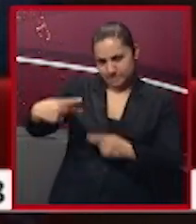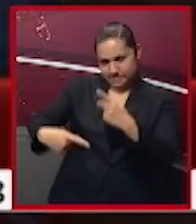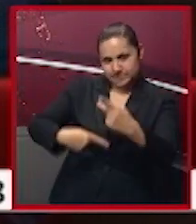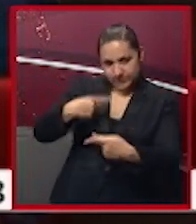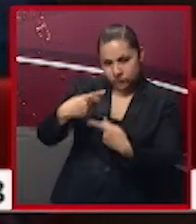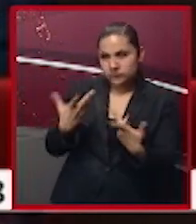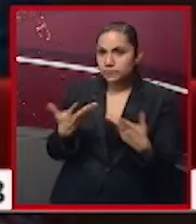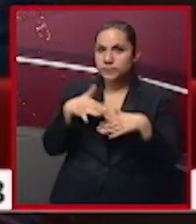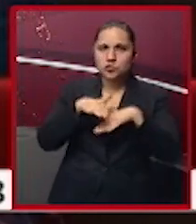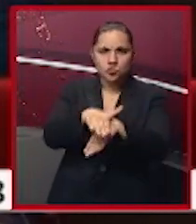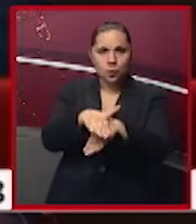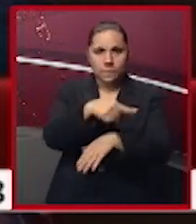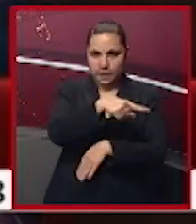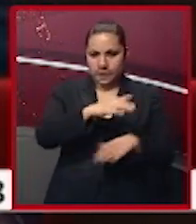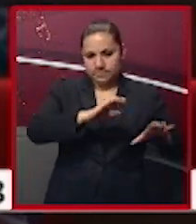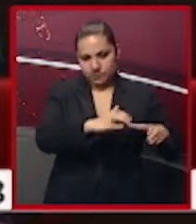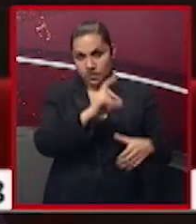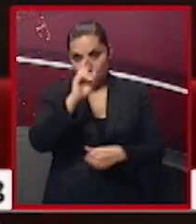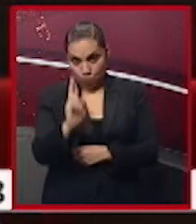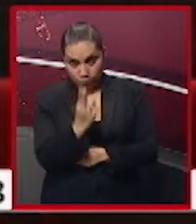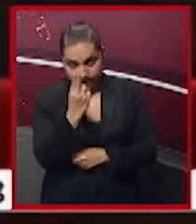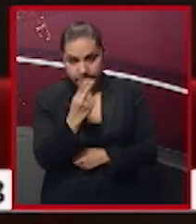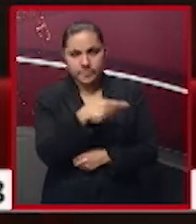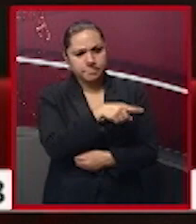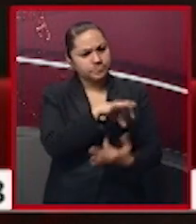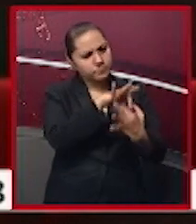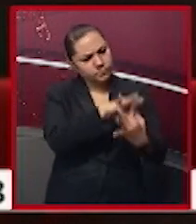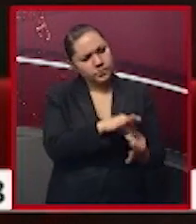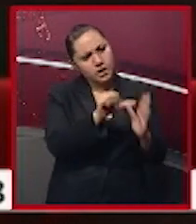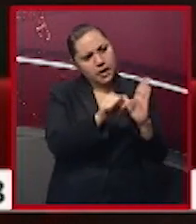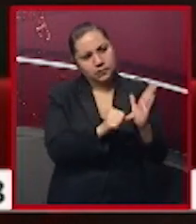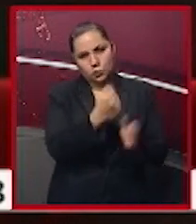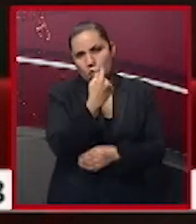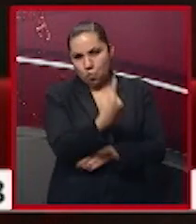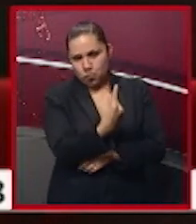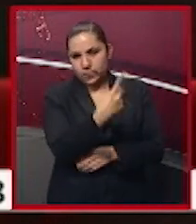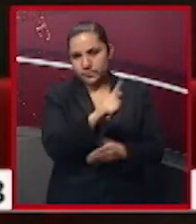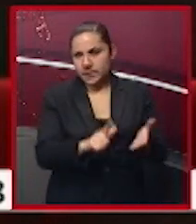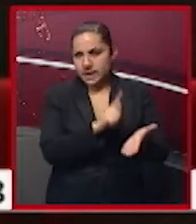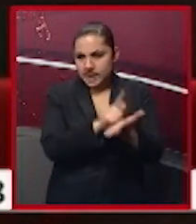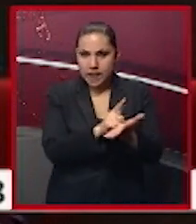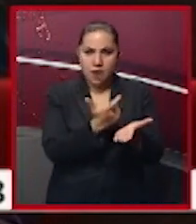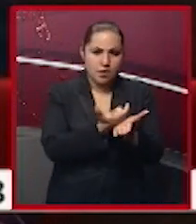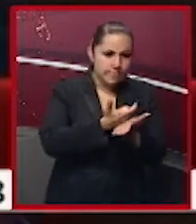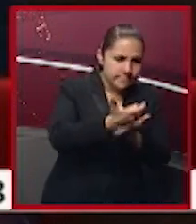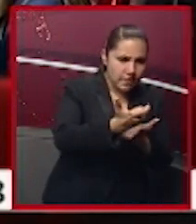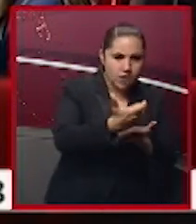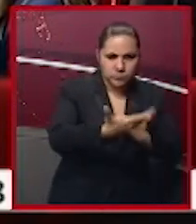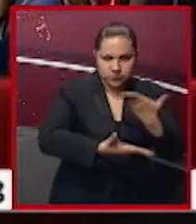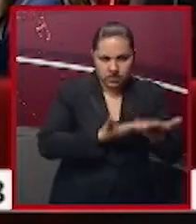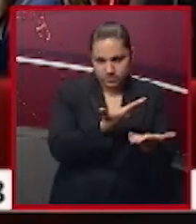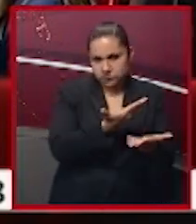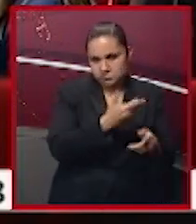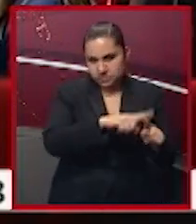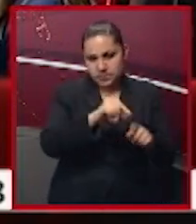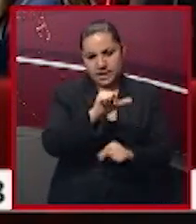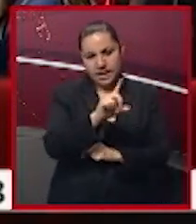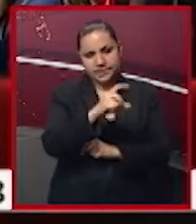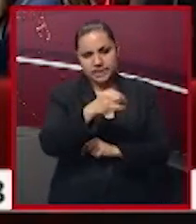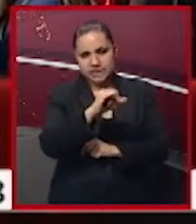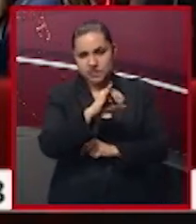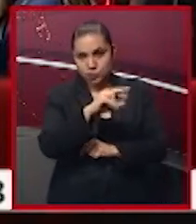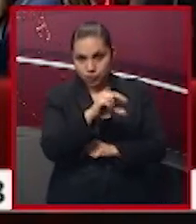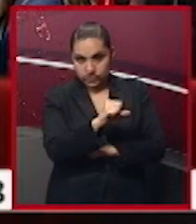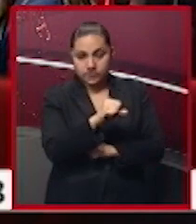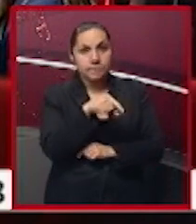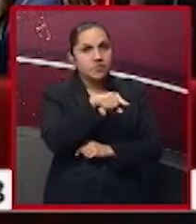las universidades, la aplicación del artículo 1 de la Ley de Adquisiciones, si bien es lícita, he dado instrucciones y